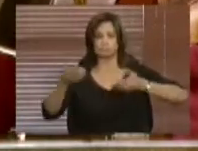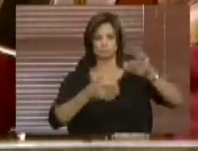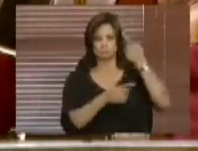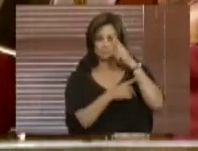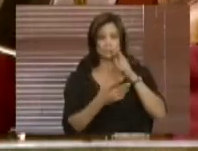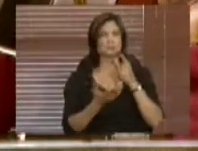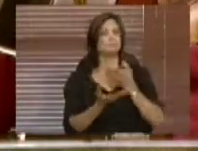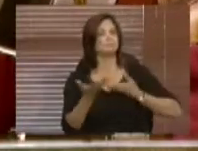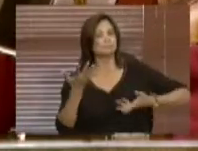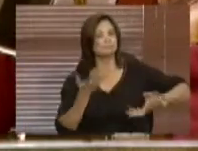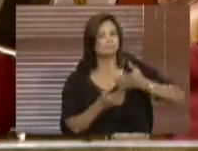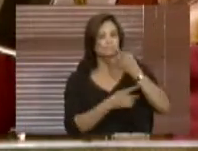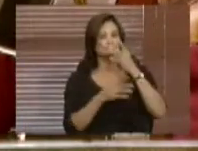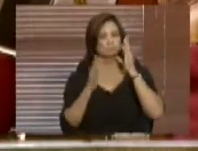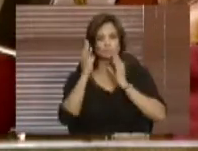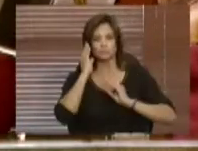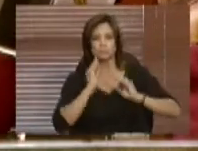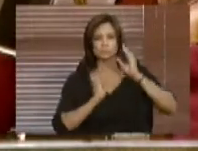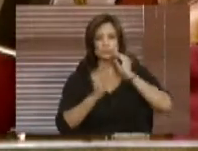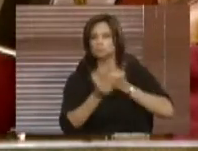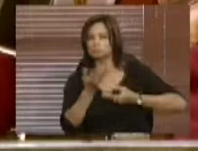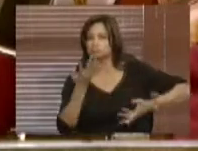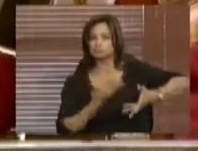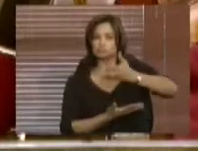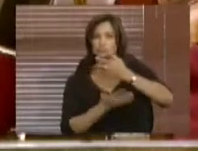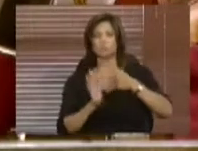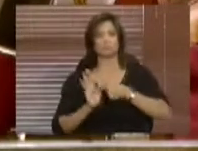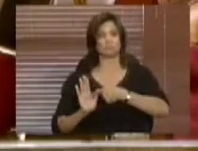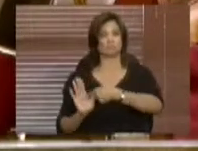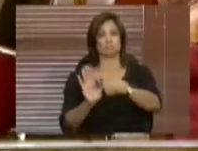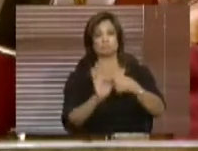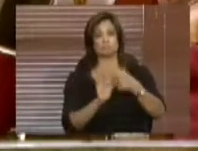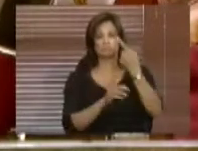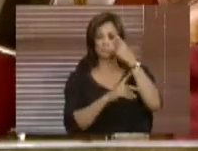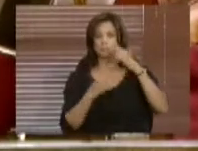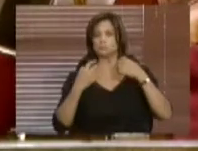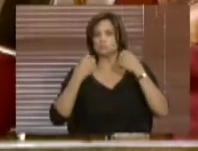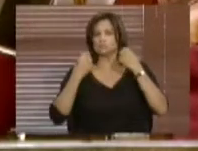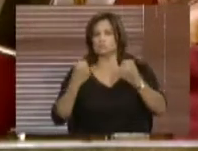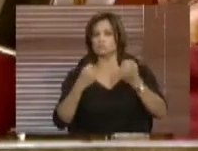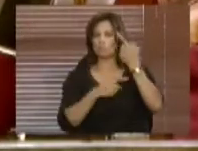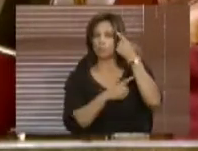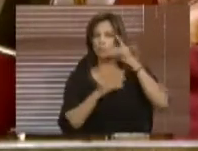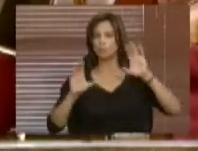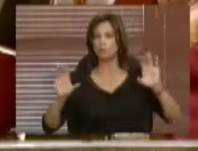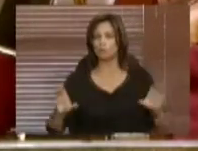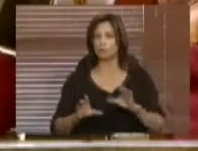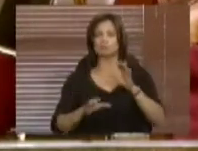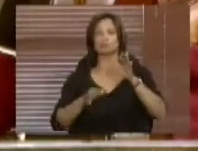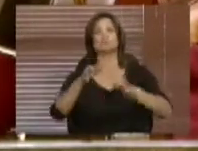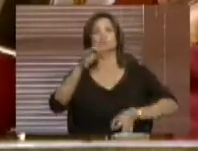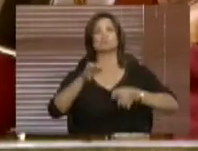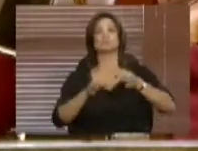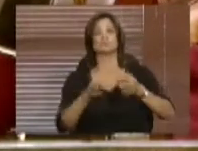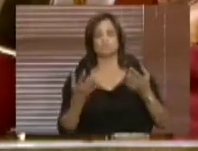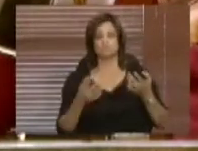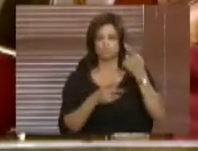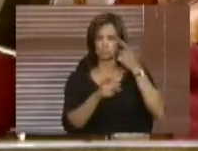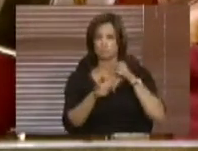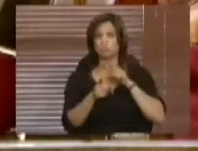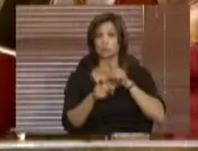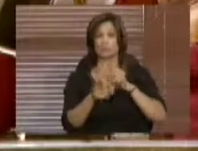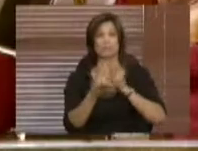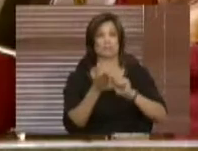e intercambiar experiencias. Como muestra del fortalecimiento del quehacer jurisdiccional vía